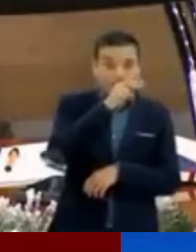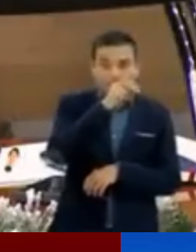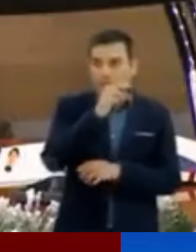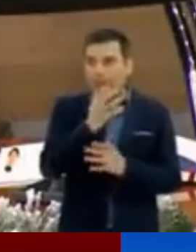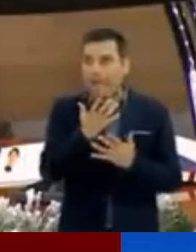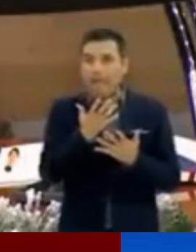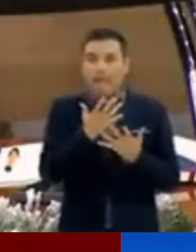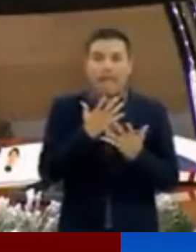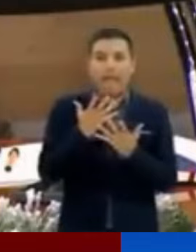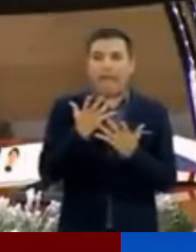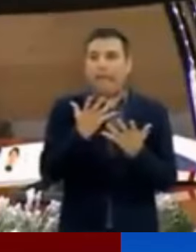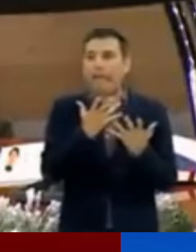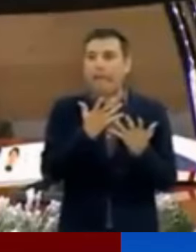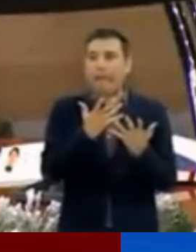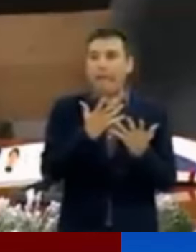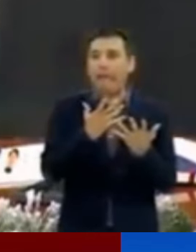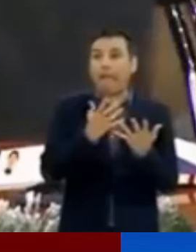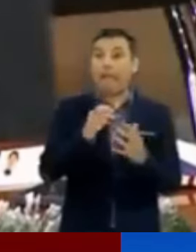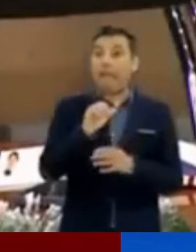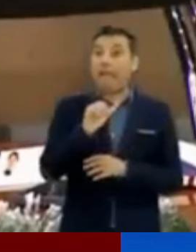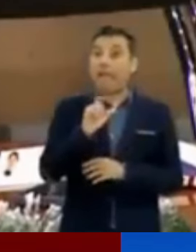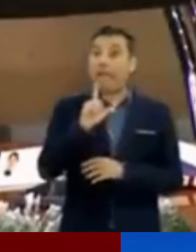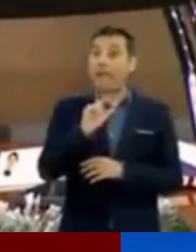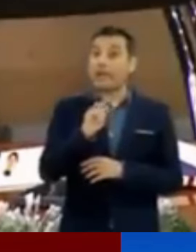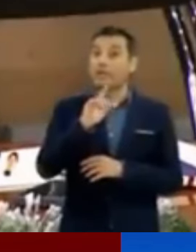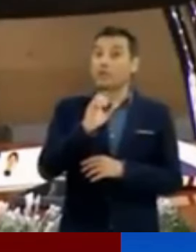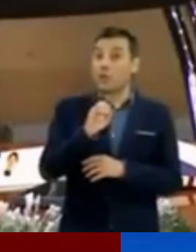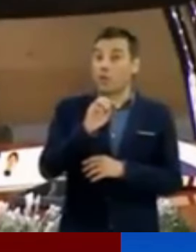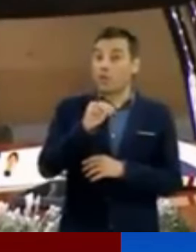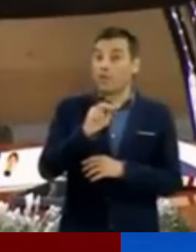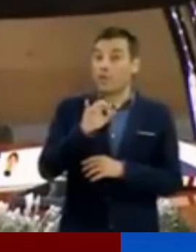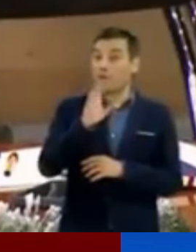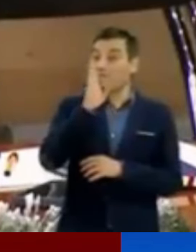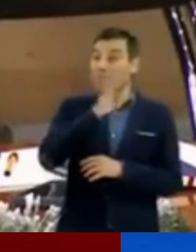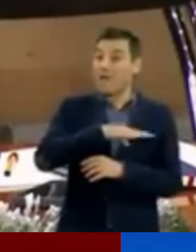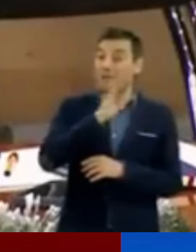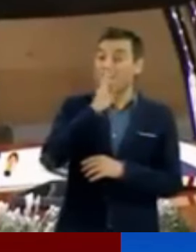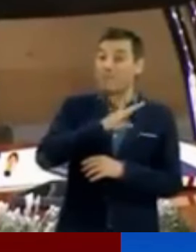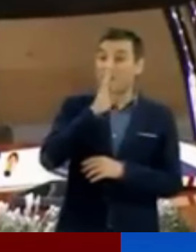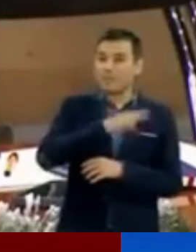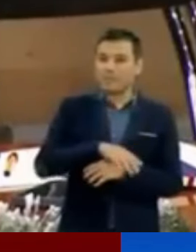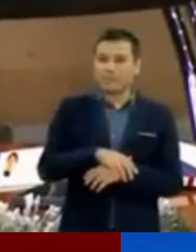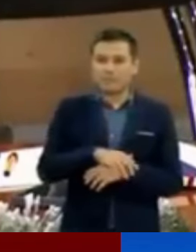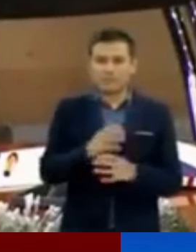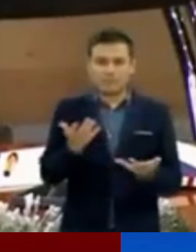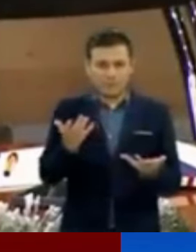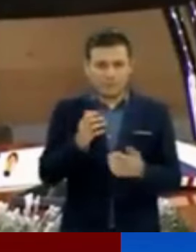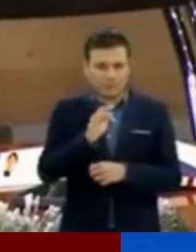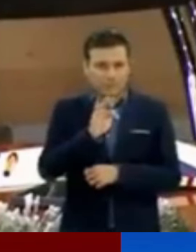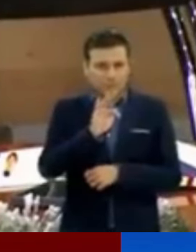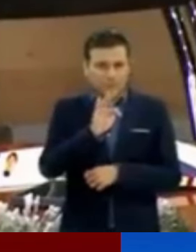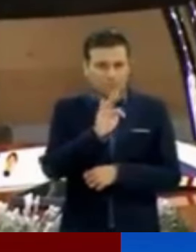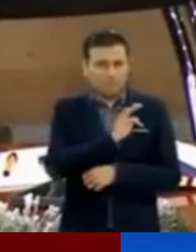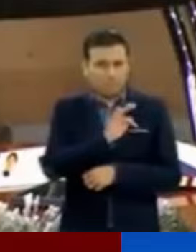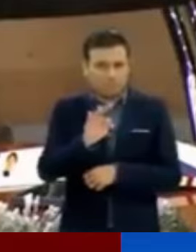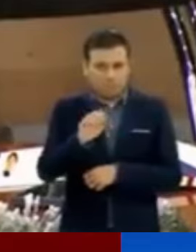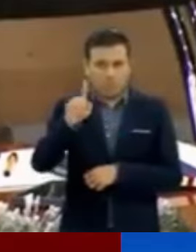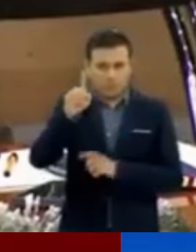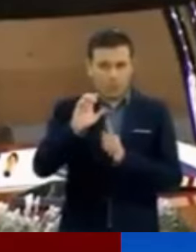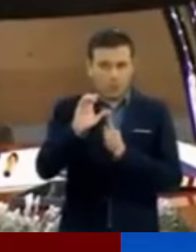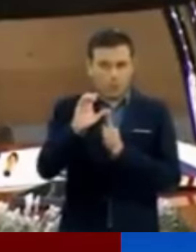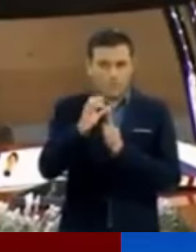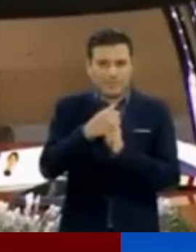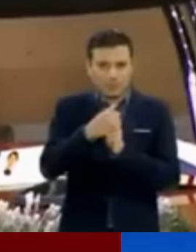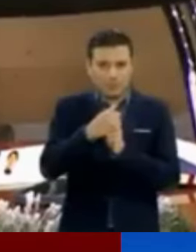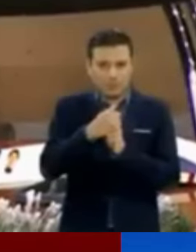las acusaciones en contra de Alito Moreno, esas solicitudes de desafuero están en la subcomisión de examen